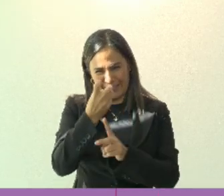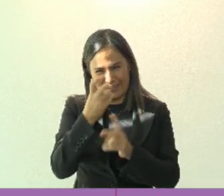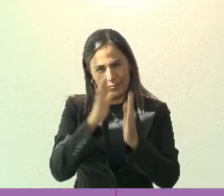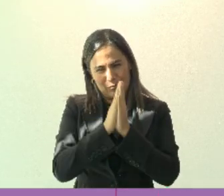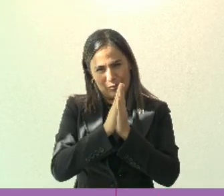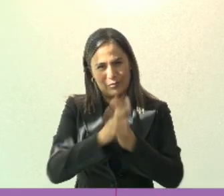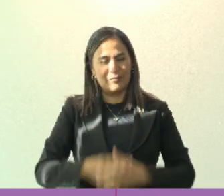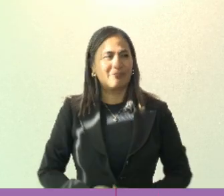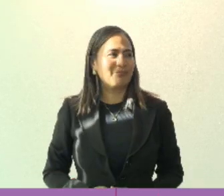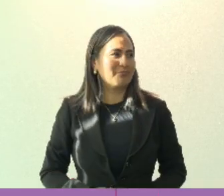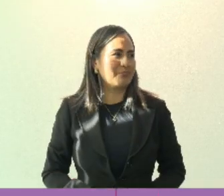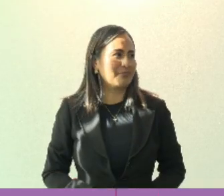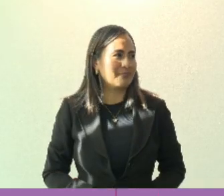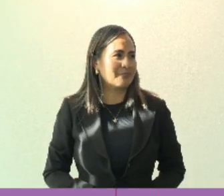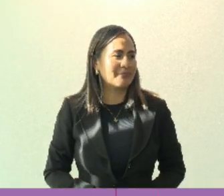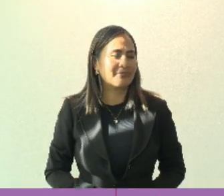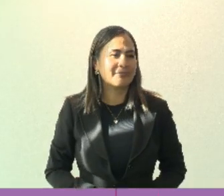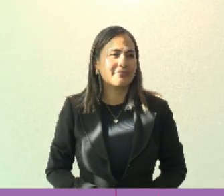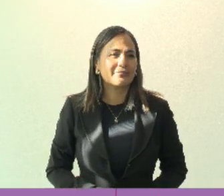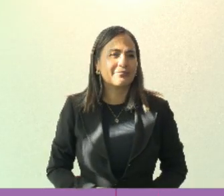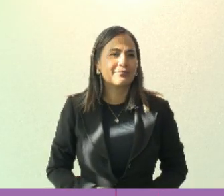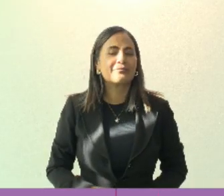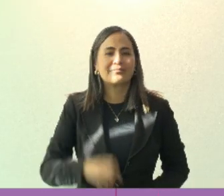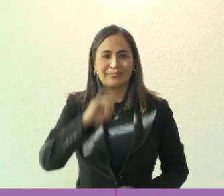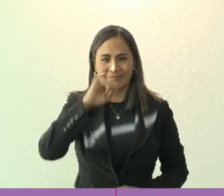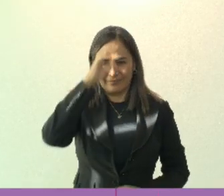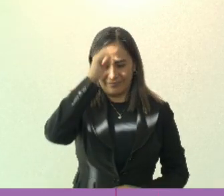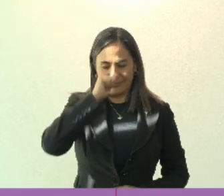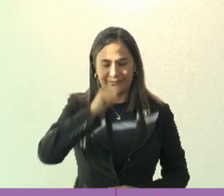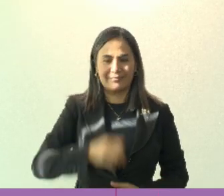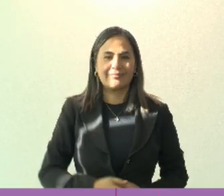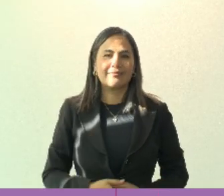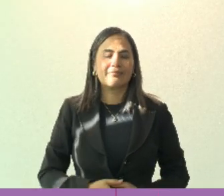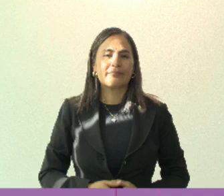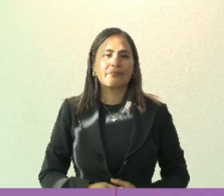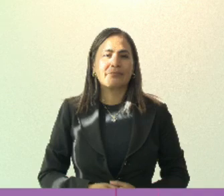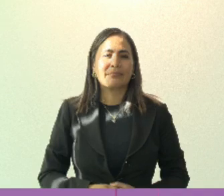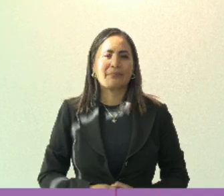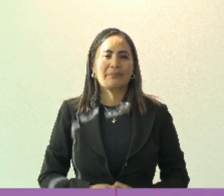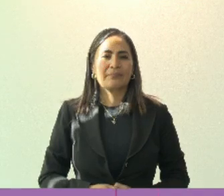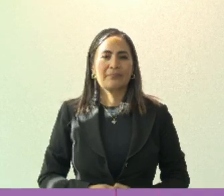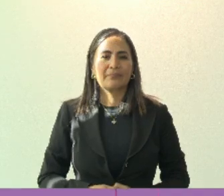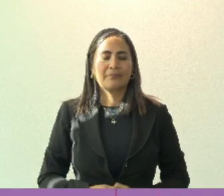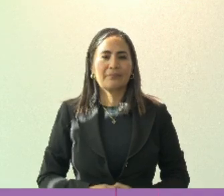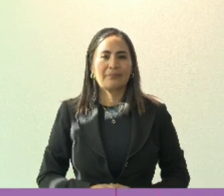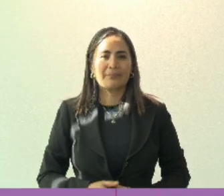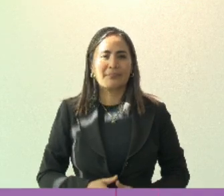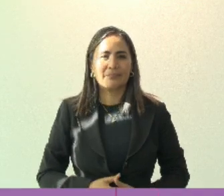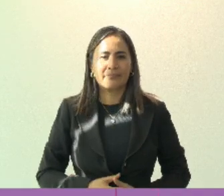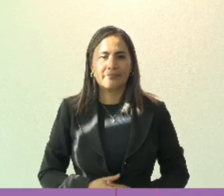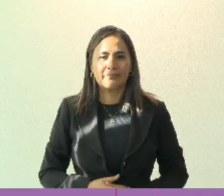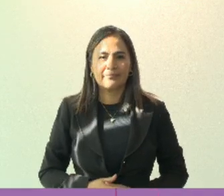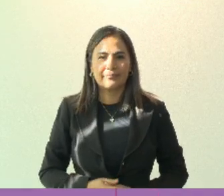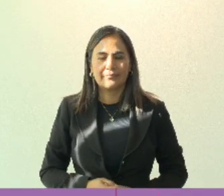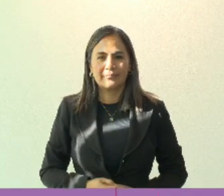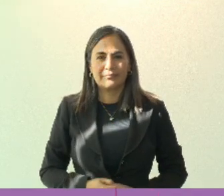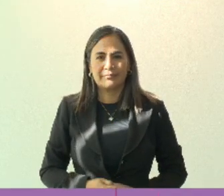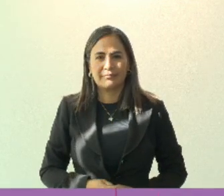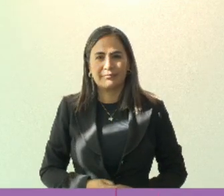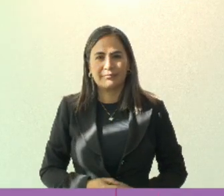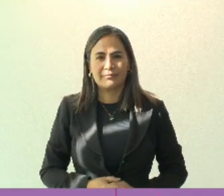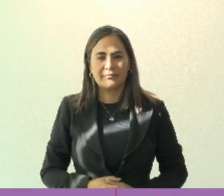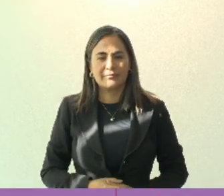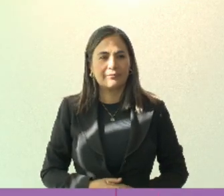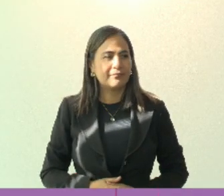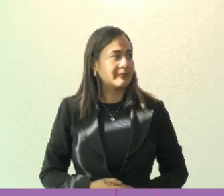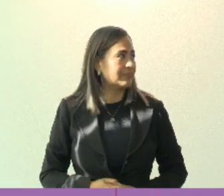gracias. A ver si lo ensayé bien, ¿verdad? A ver si lo ensayé bien. Sí, de hecho tengo aquí unas notas